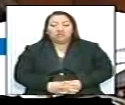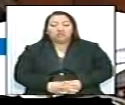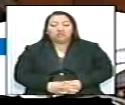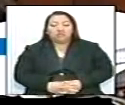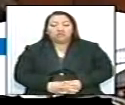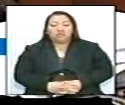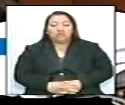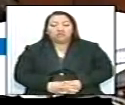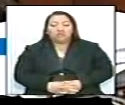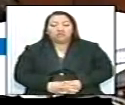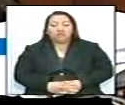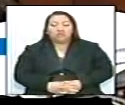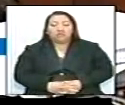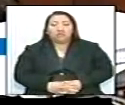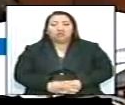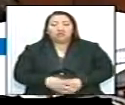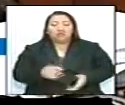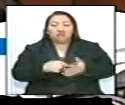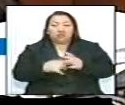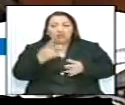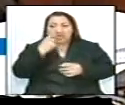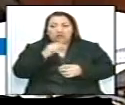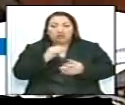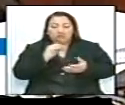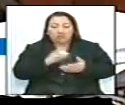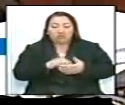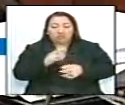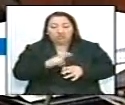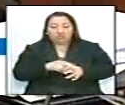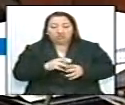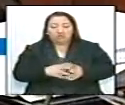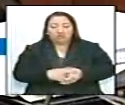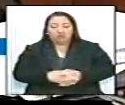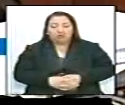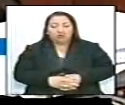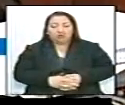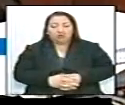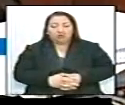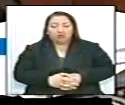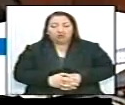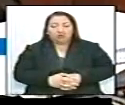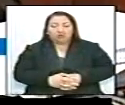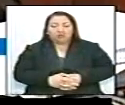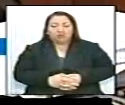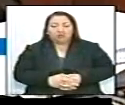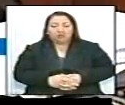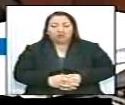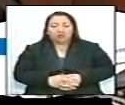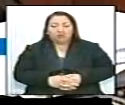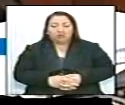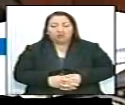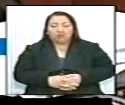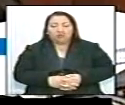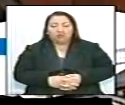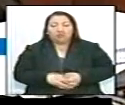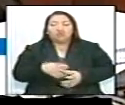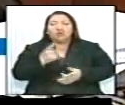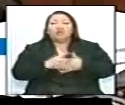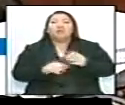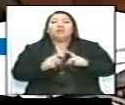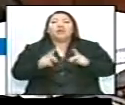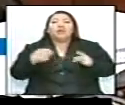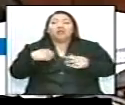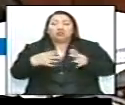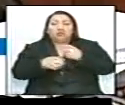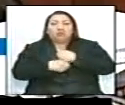imponer ellos su punto de vista? No dicen, no puede haber elecciones adelantadas. Porque nosotros dominamos